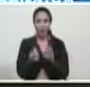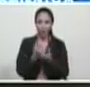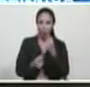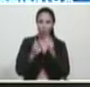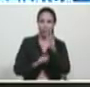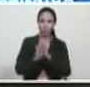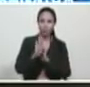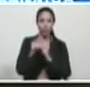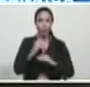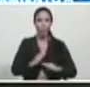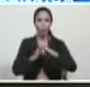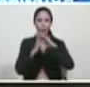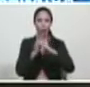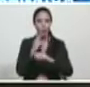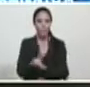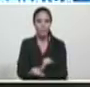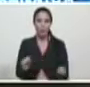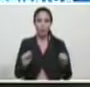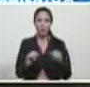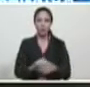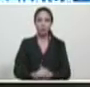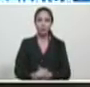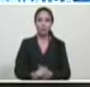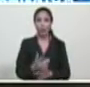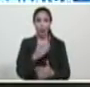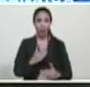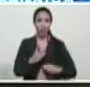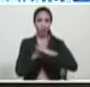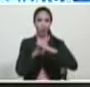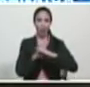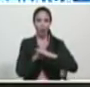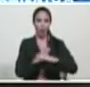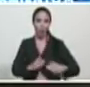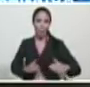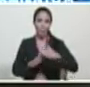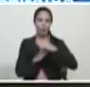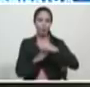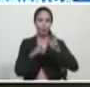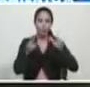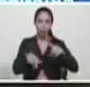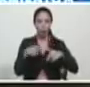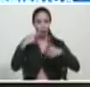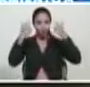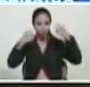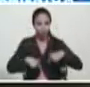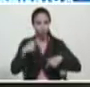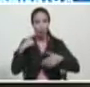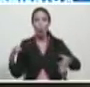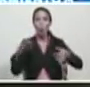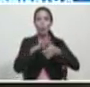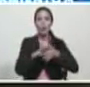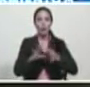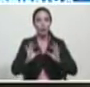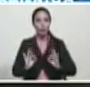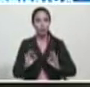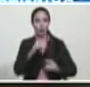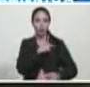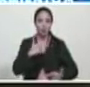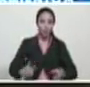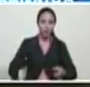actualidad. Ahora, nada de eso nos va a detener. Nosotros tenemos una sólida alianza con